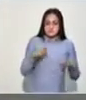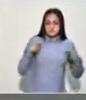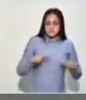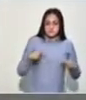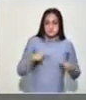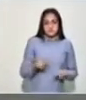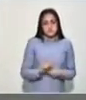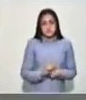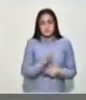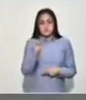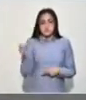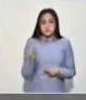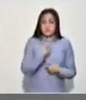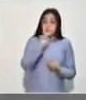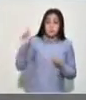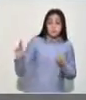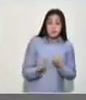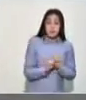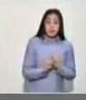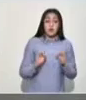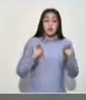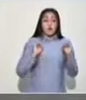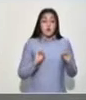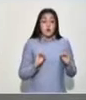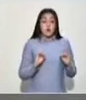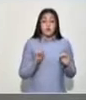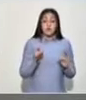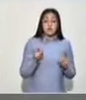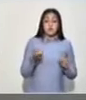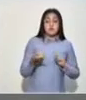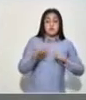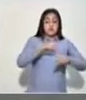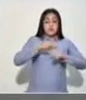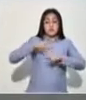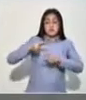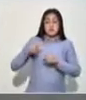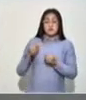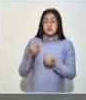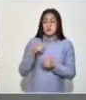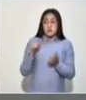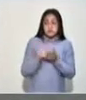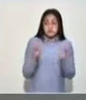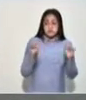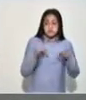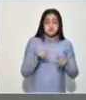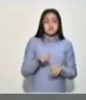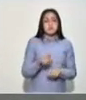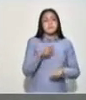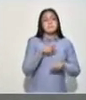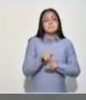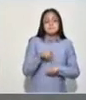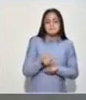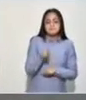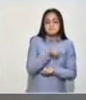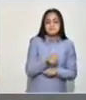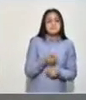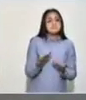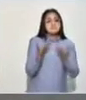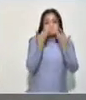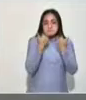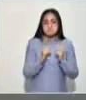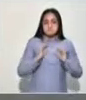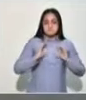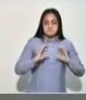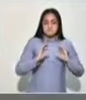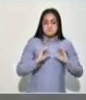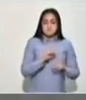personas de otros países o que son muy cosmopolitas, corremos el riesgo, si no tomamos las